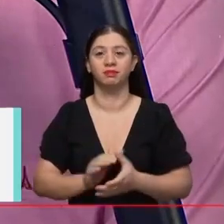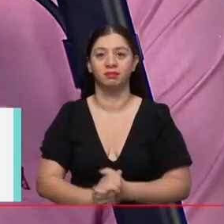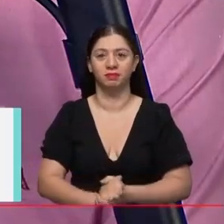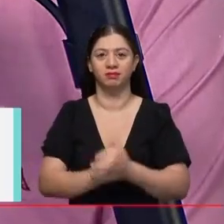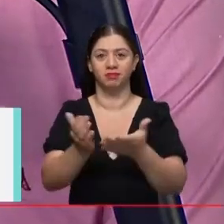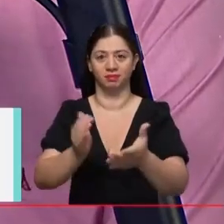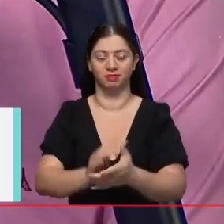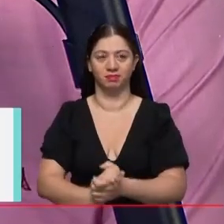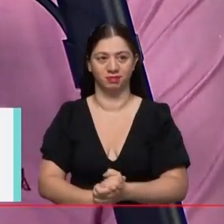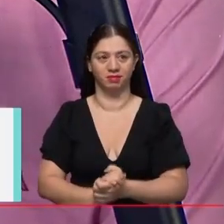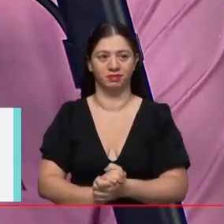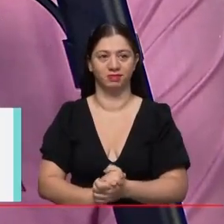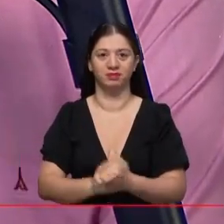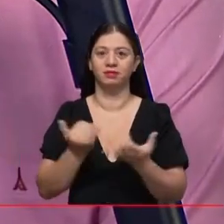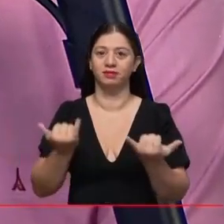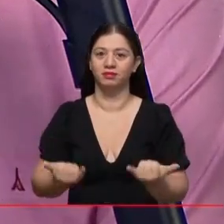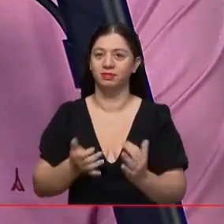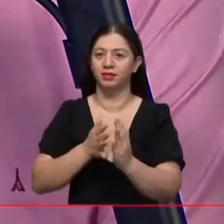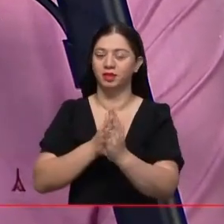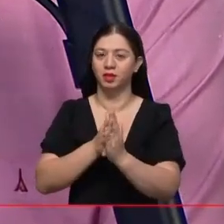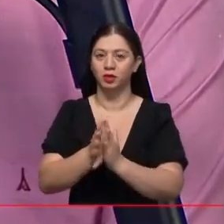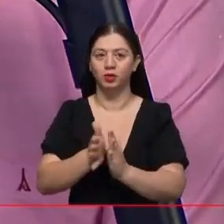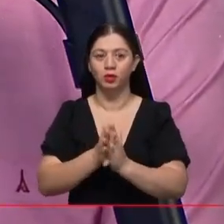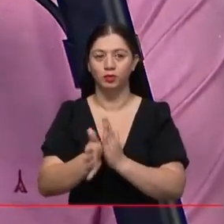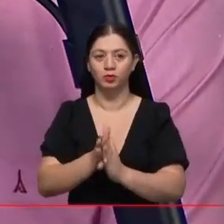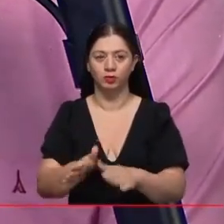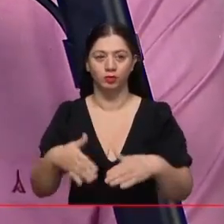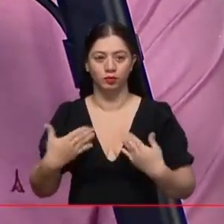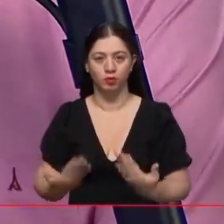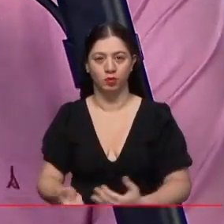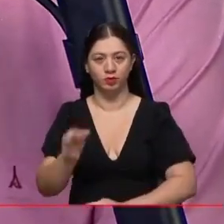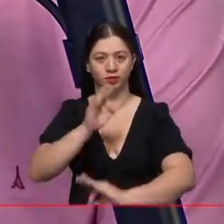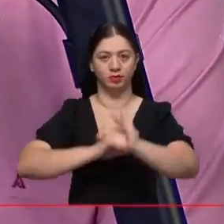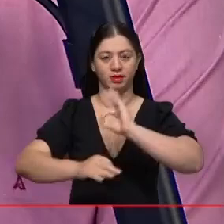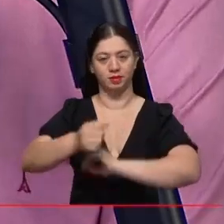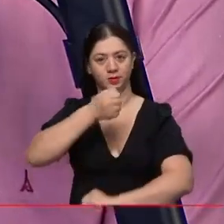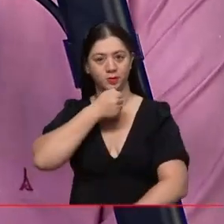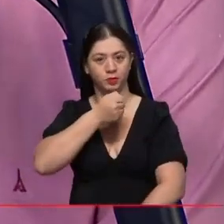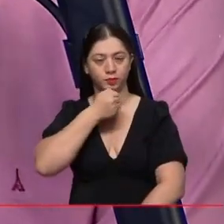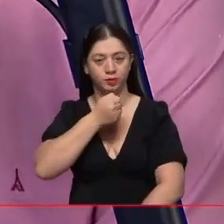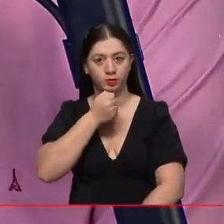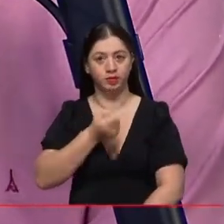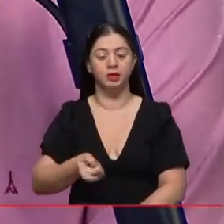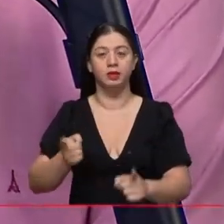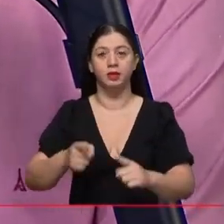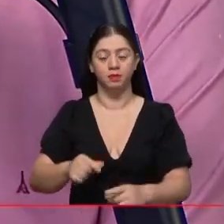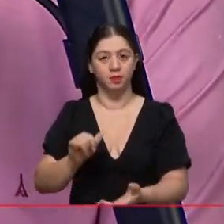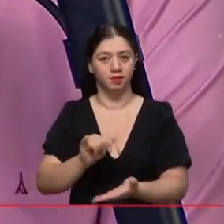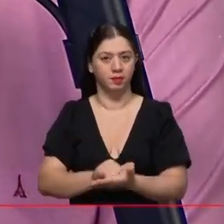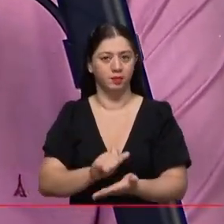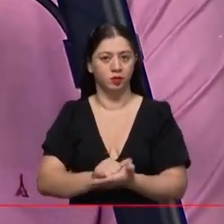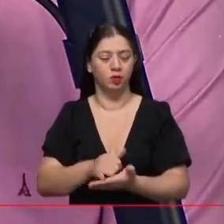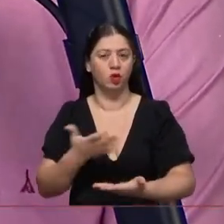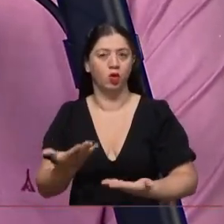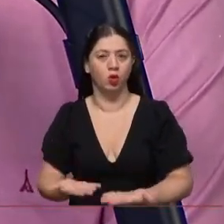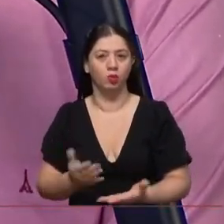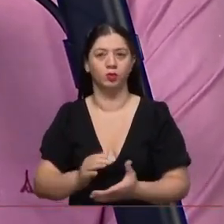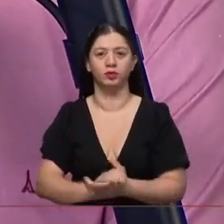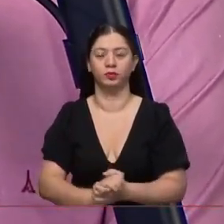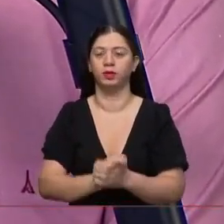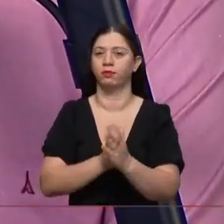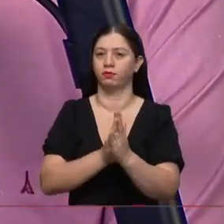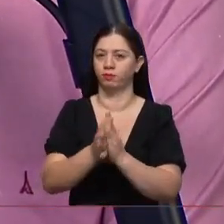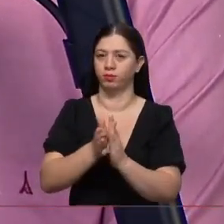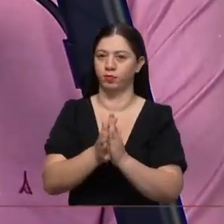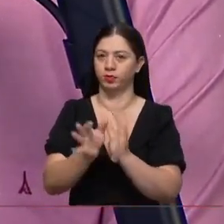por supuesto, estoy aquí para contarles qué tanto va a suceder en Telepacífico Noticias, y no solamente para eso, sino para que desarrollemos la